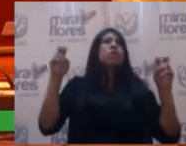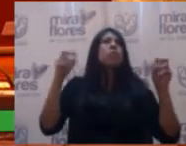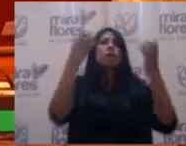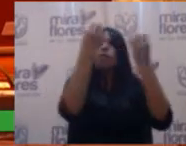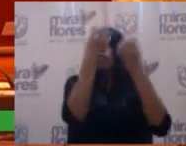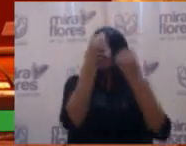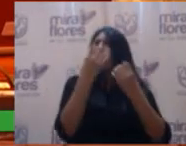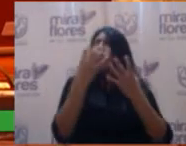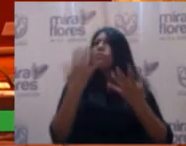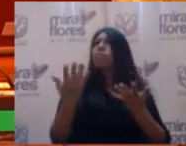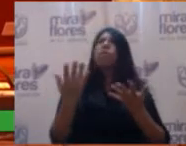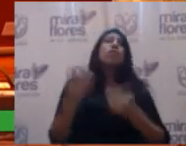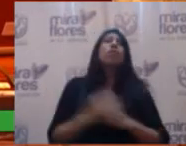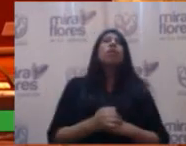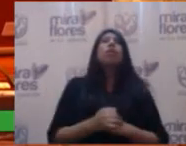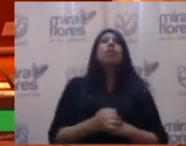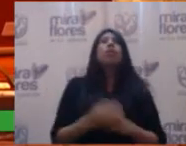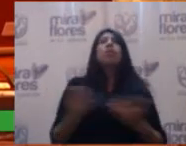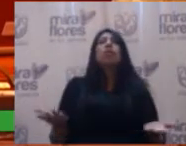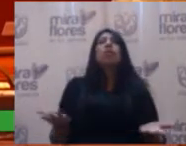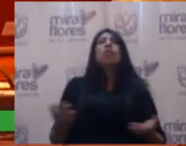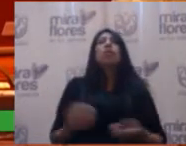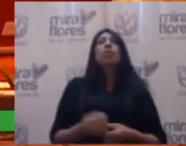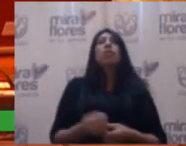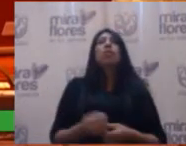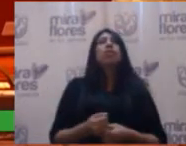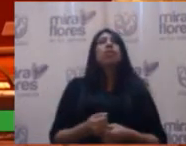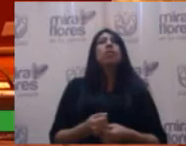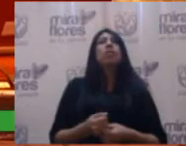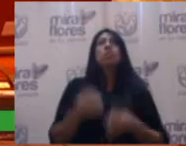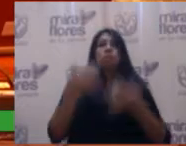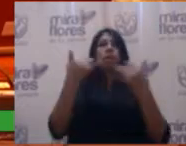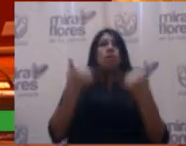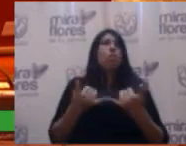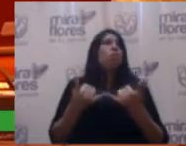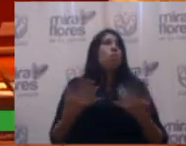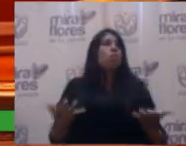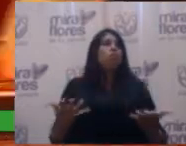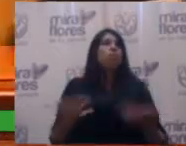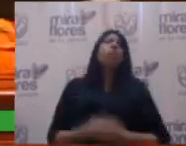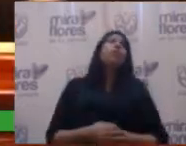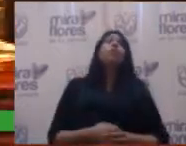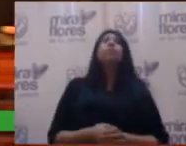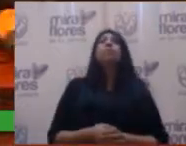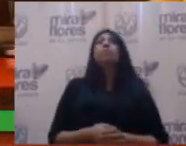si no hay informes pasaremos a lo que es orden del día. Vamos a la orden del día, por favor.